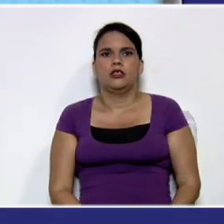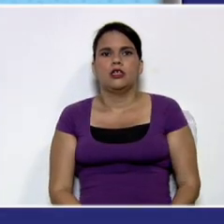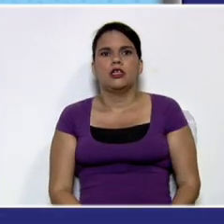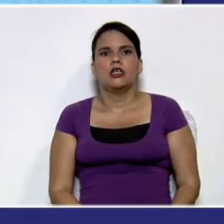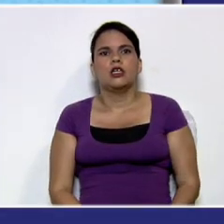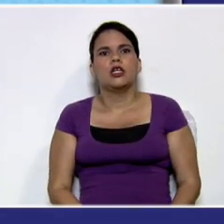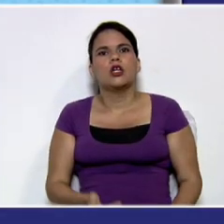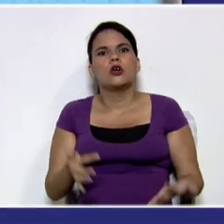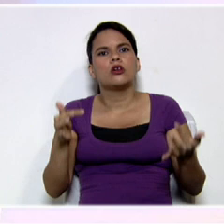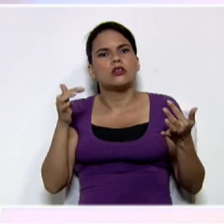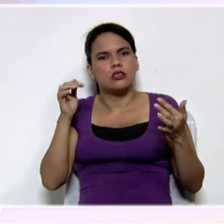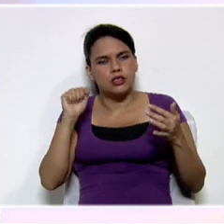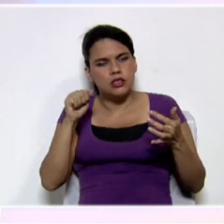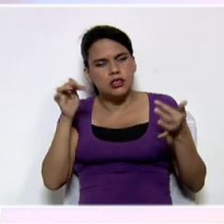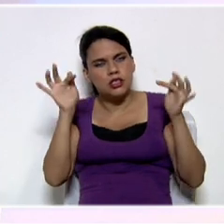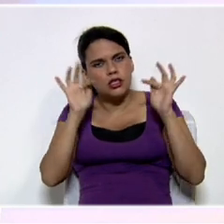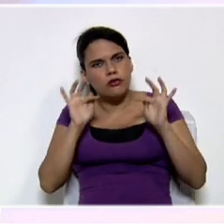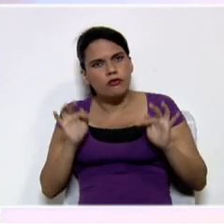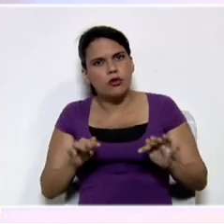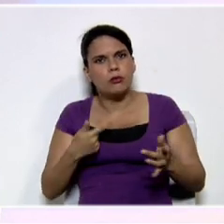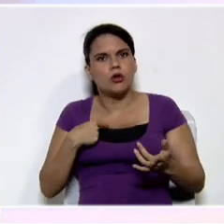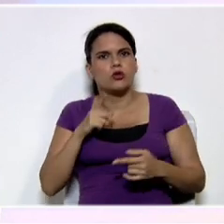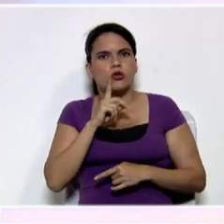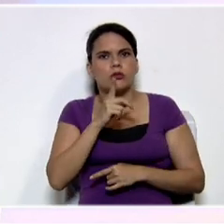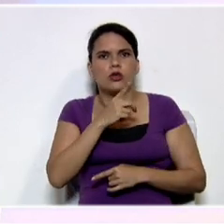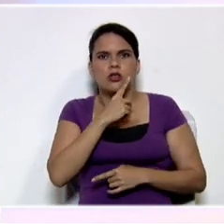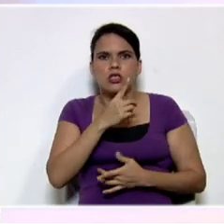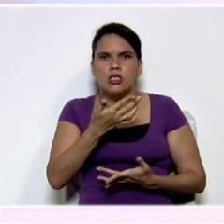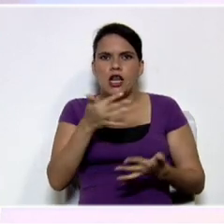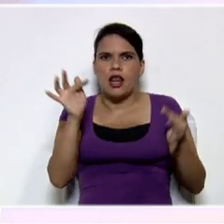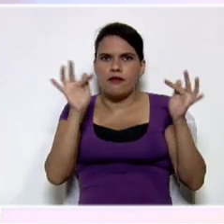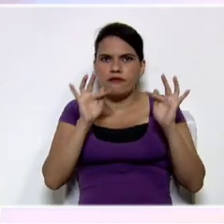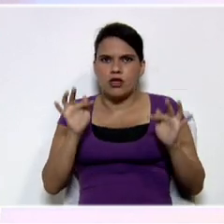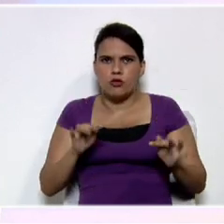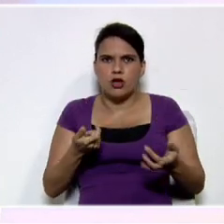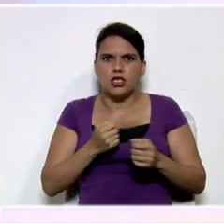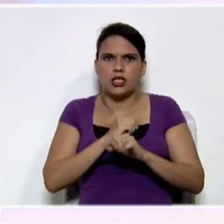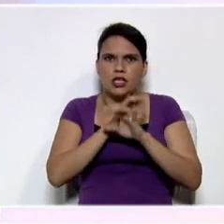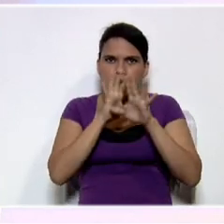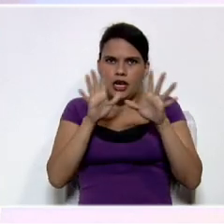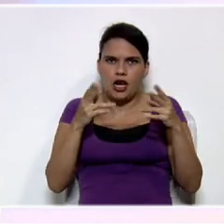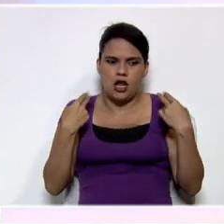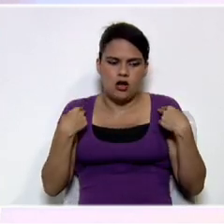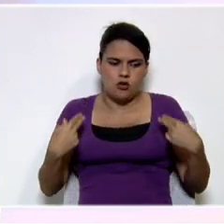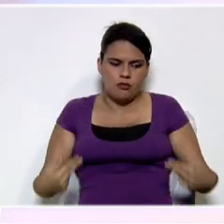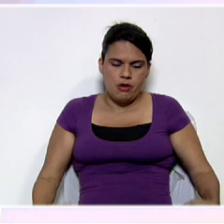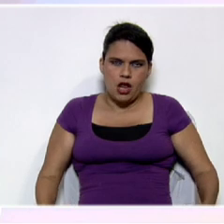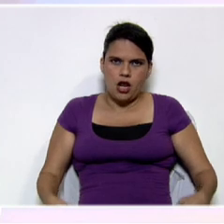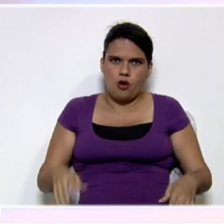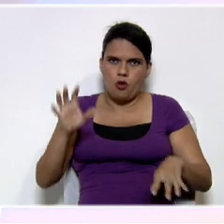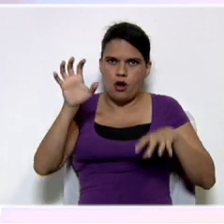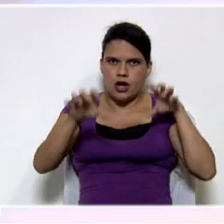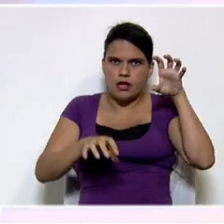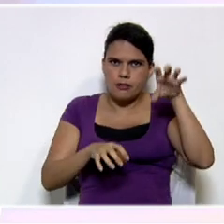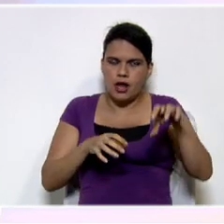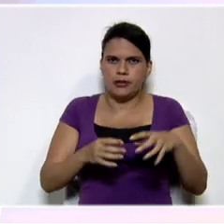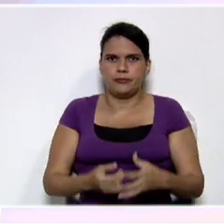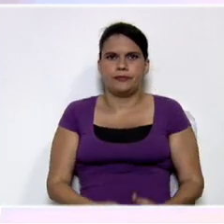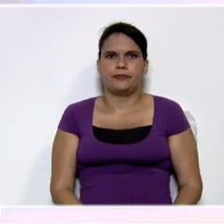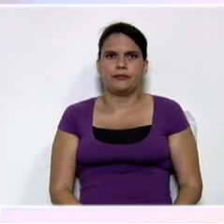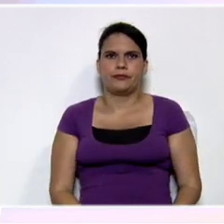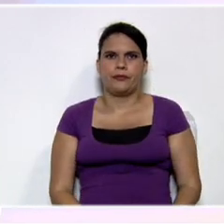este caso, como su propio nombre lo indica, las figuras ya bien sean humanas o animales. Si vemos los